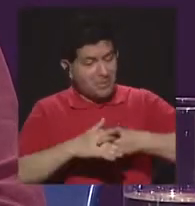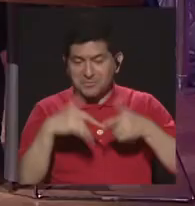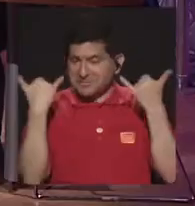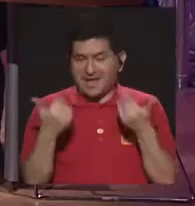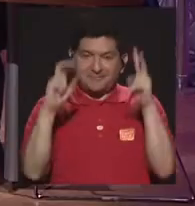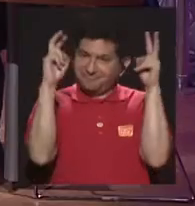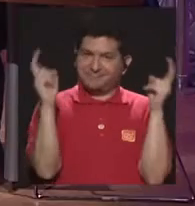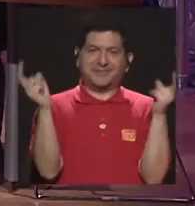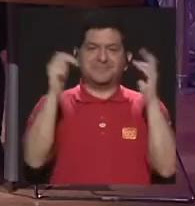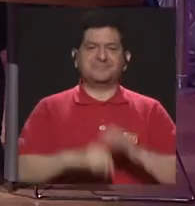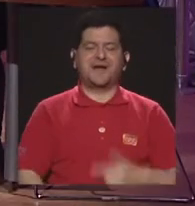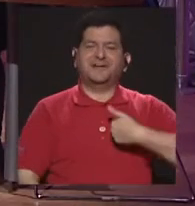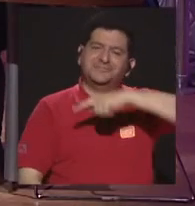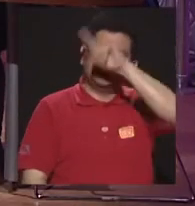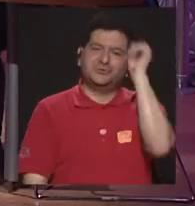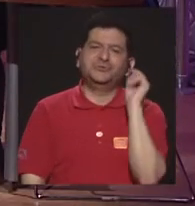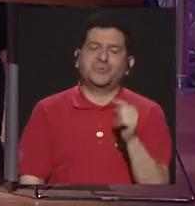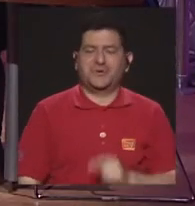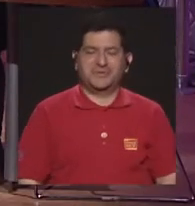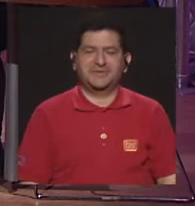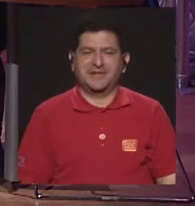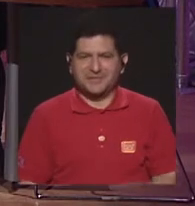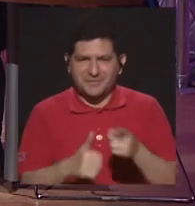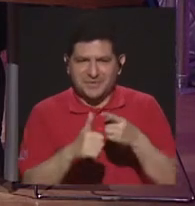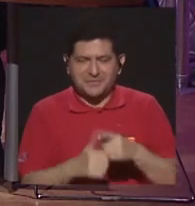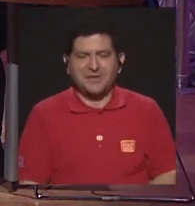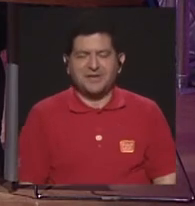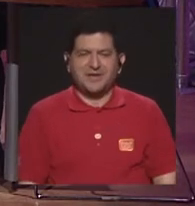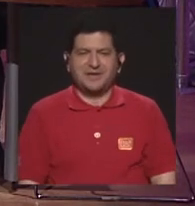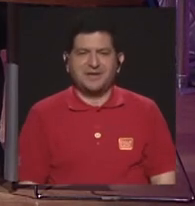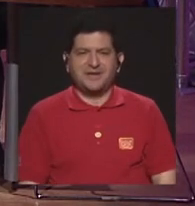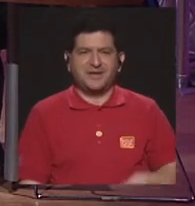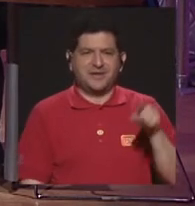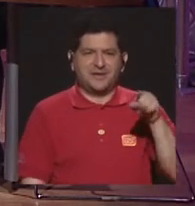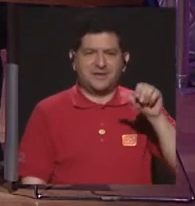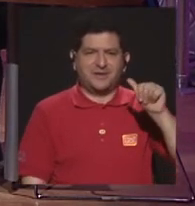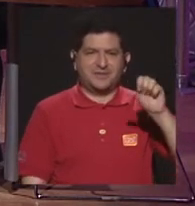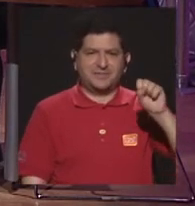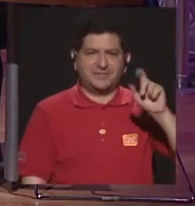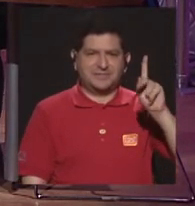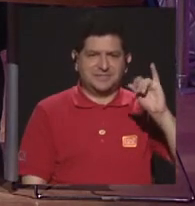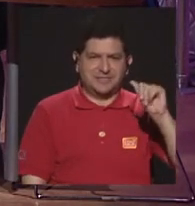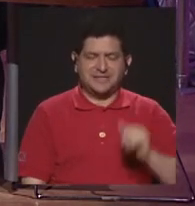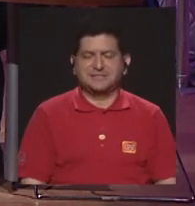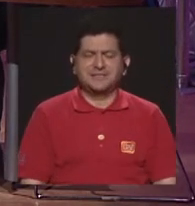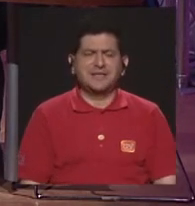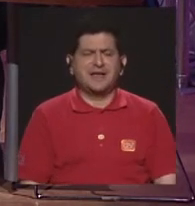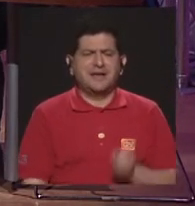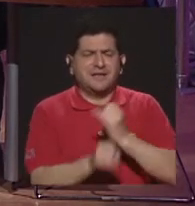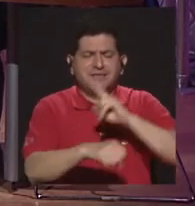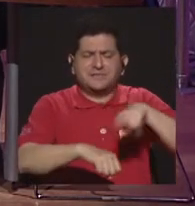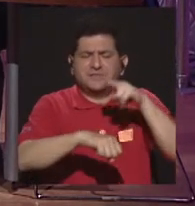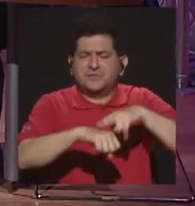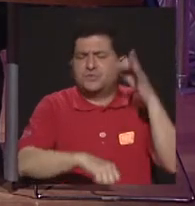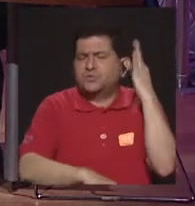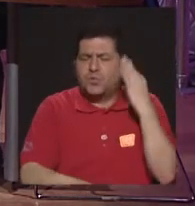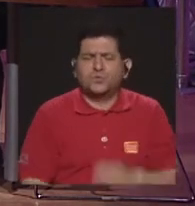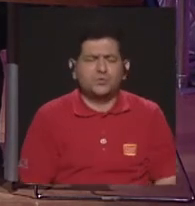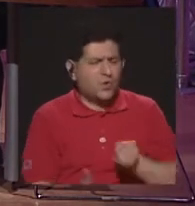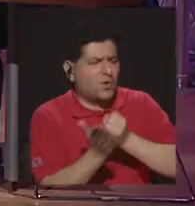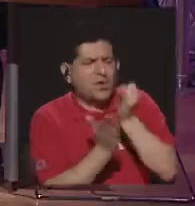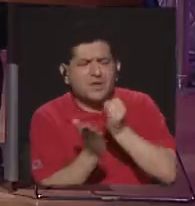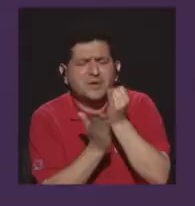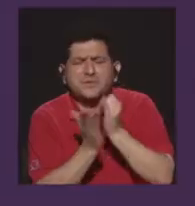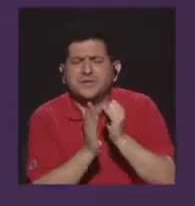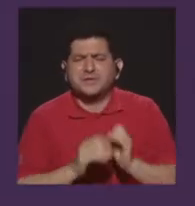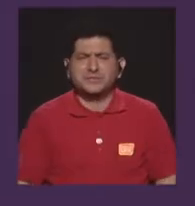materia. Quisiera preguntarte, Saskia, ¿qué tipo de investigación realizan en el INAMU, sobre todo en relación a los medios? ¿Cómo está